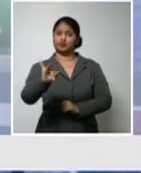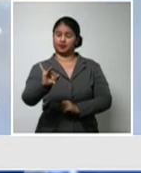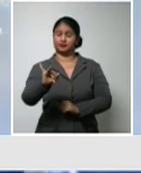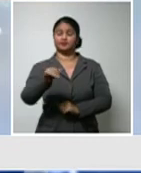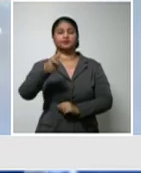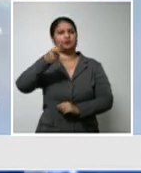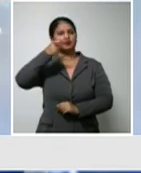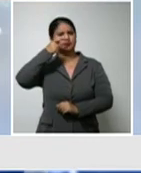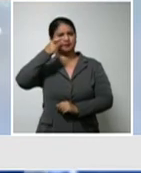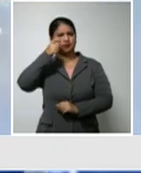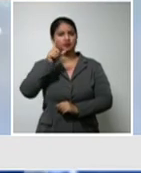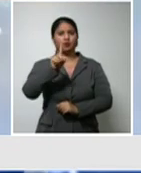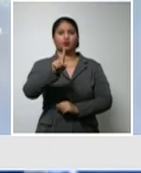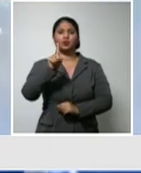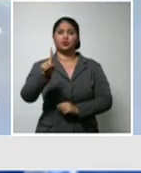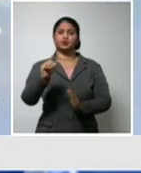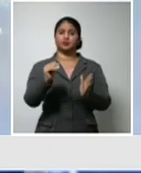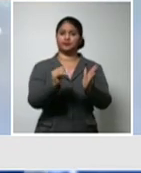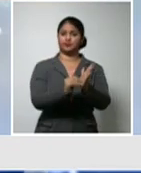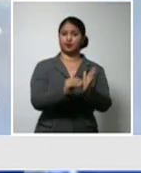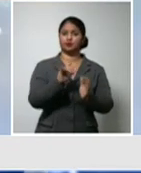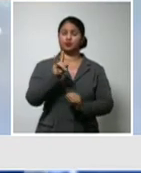vigilancia